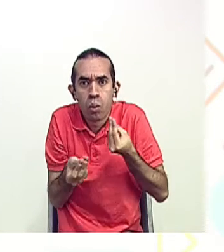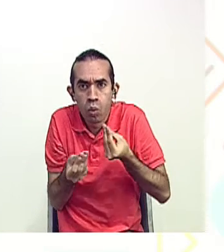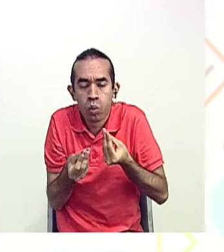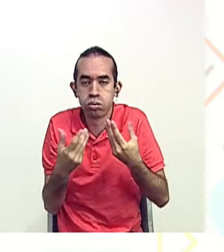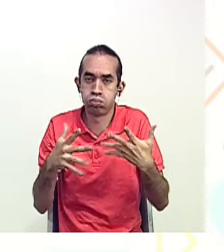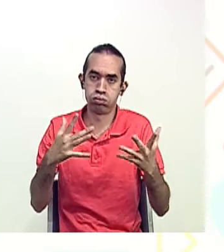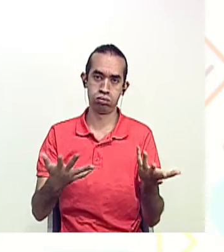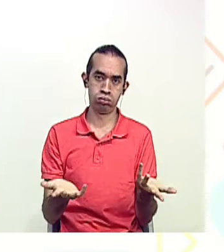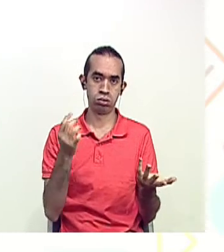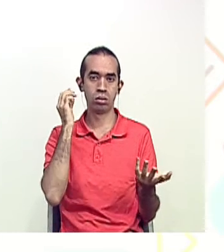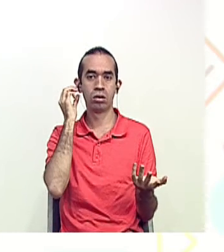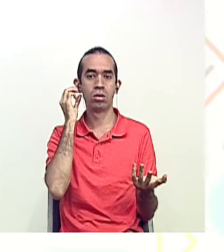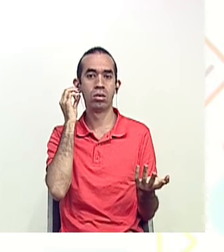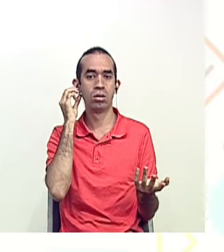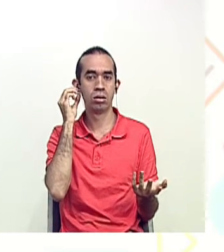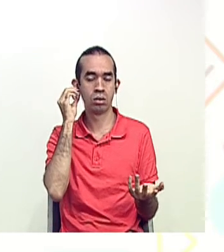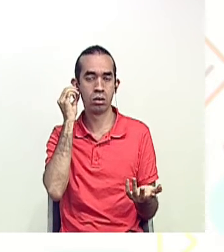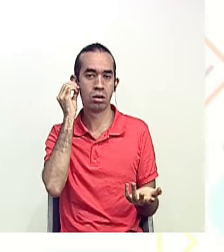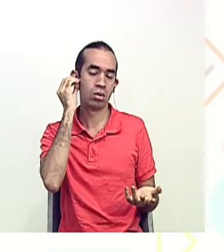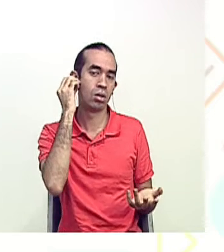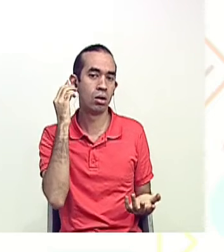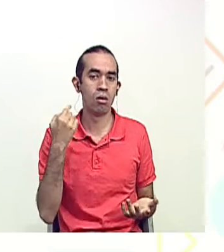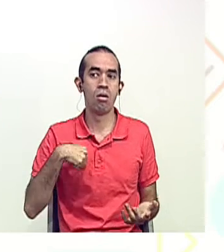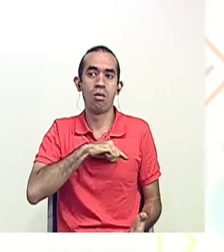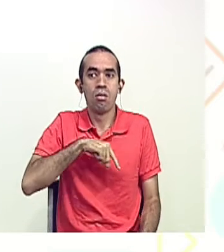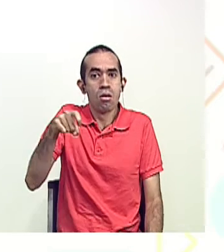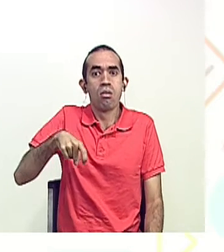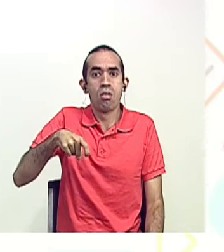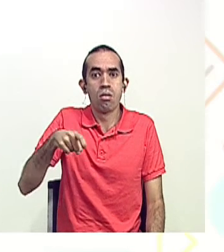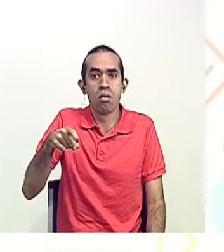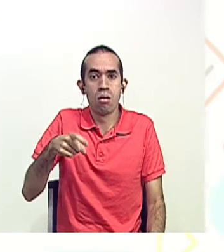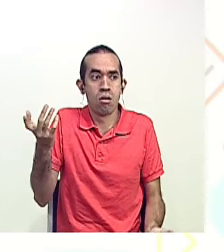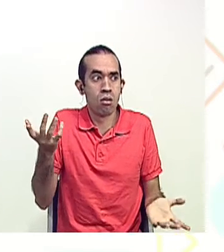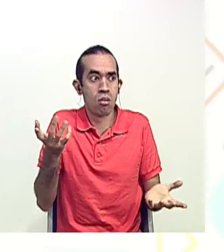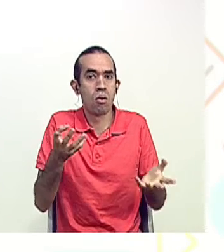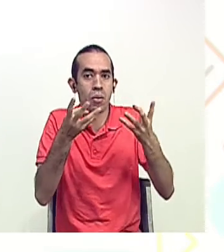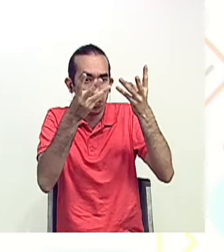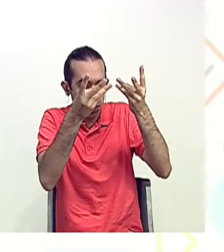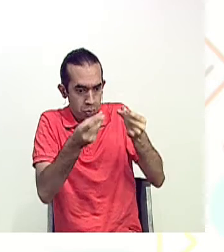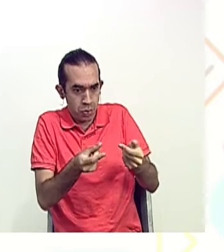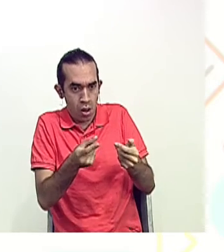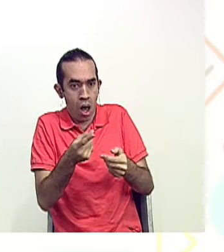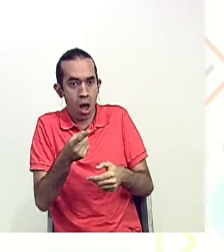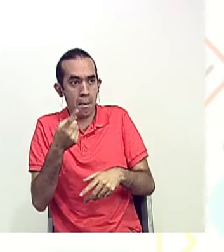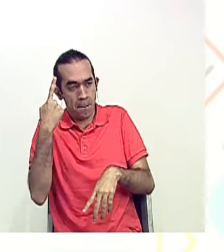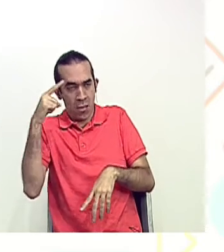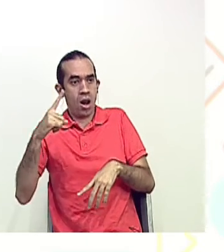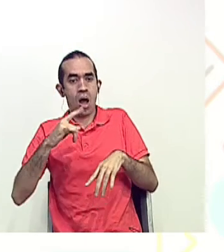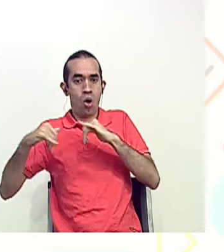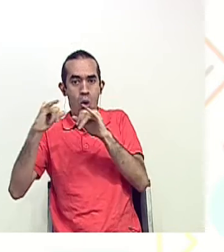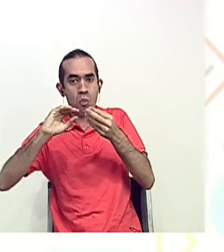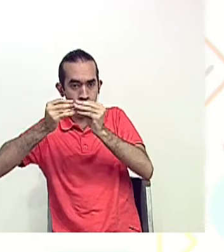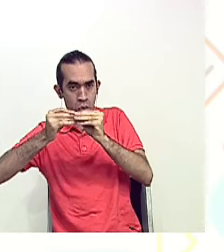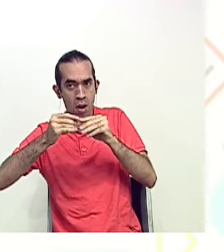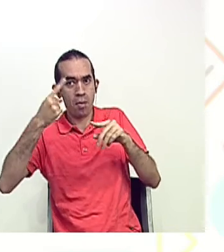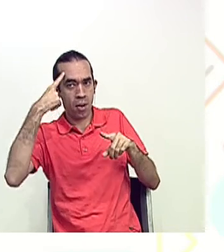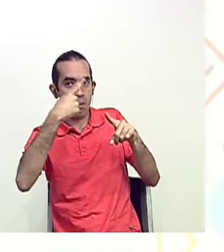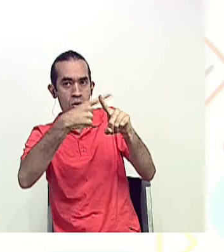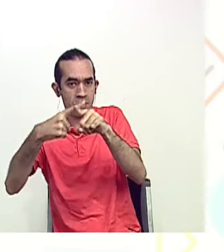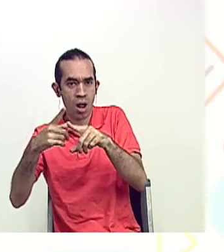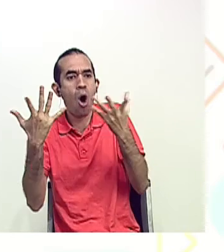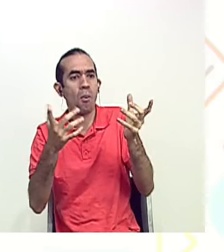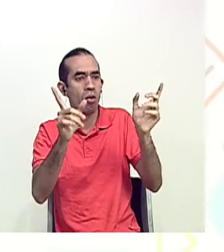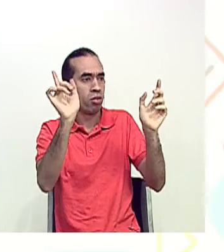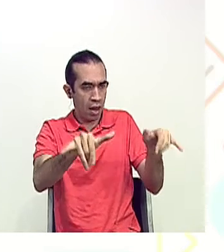algo, porque necesitamos, para poder factorizarlos por factor común, que ellos estén en el mismo